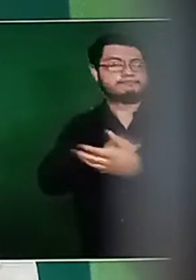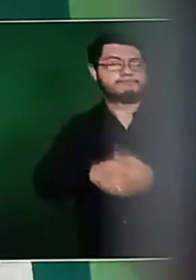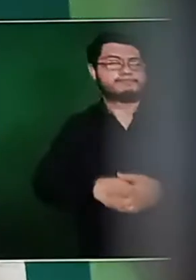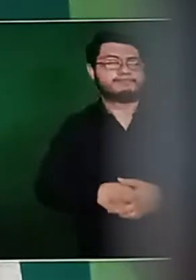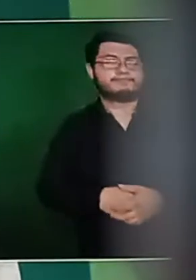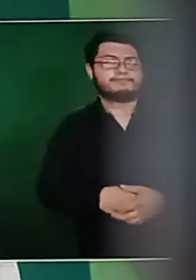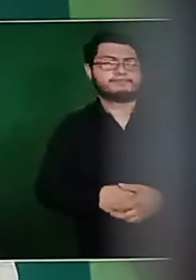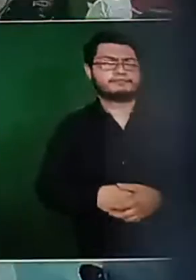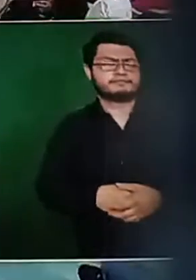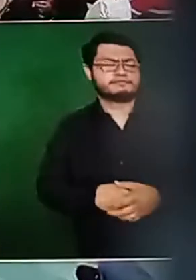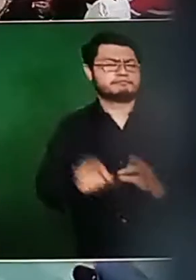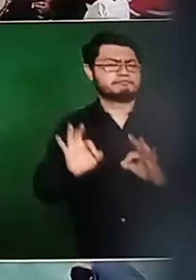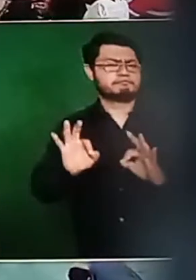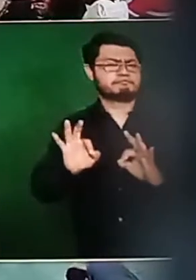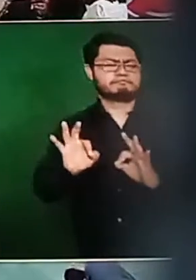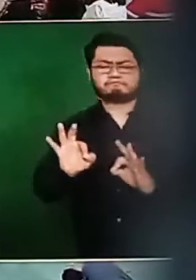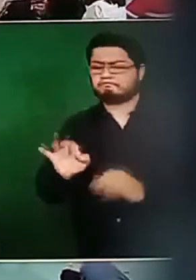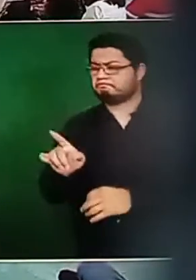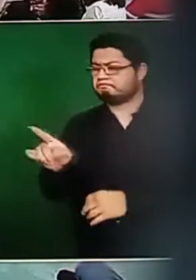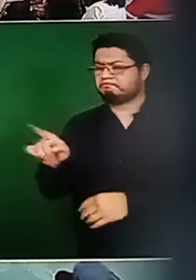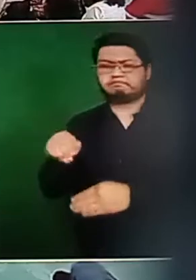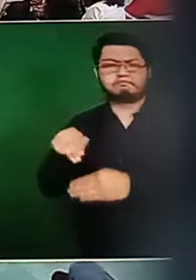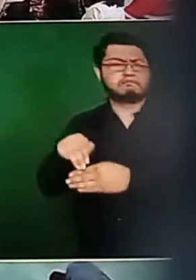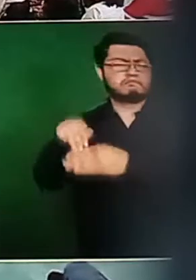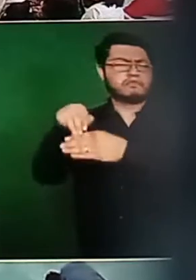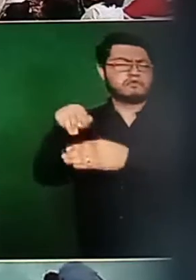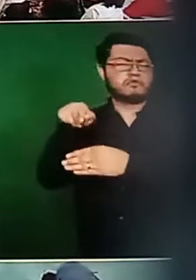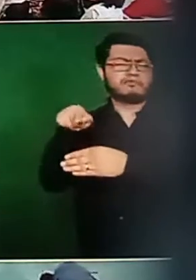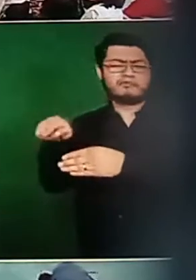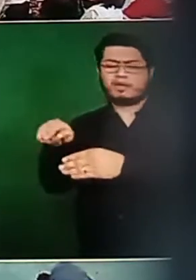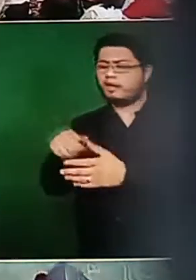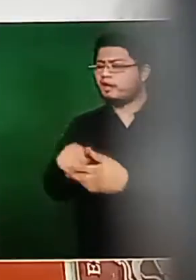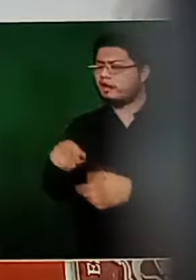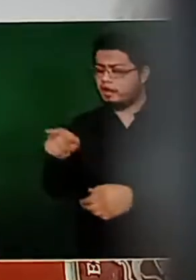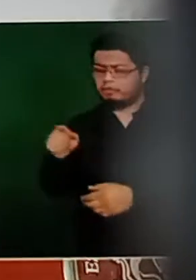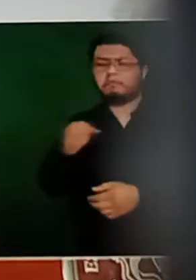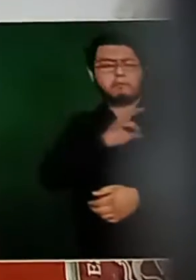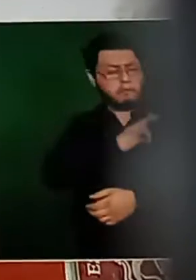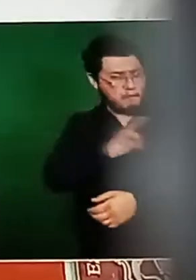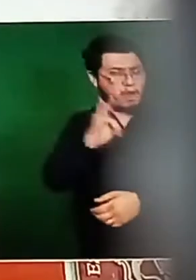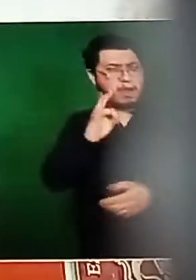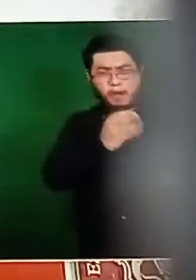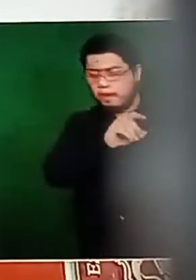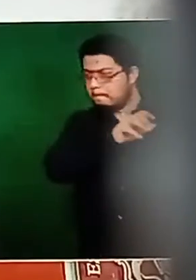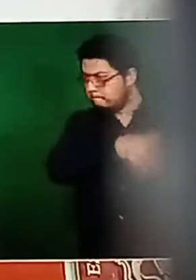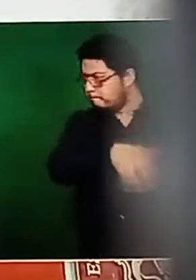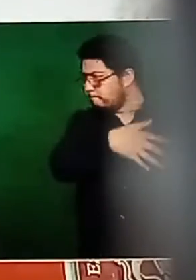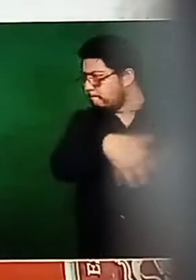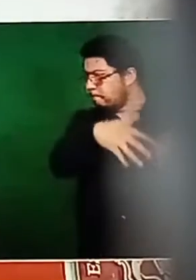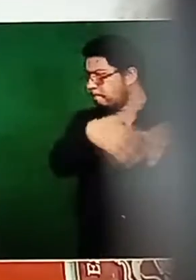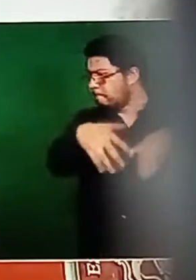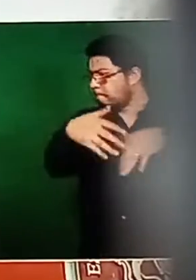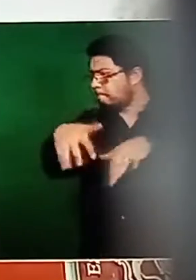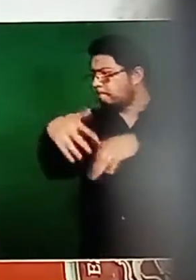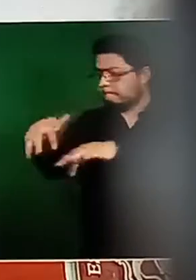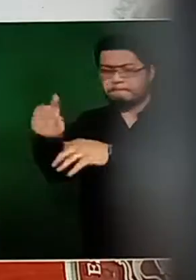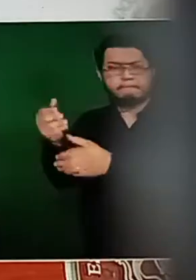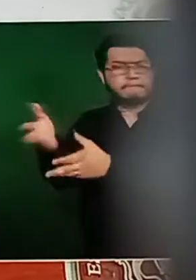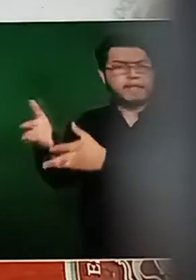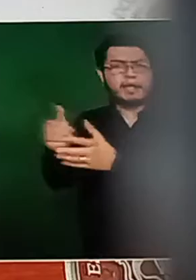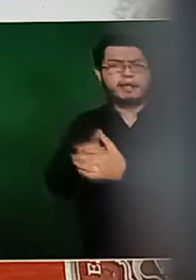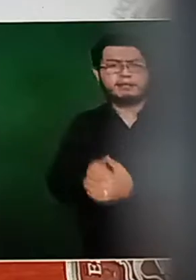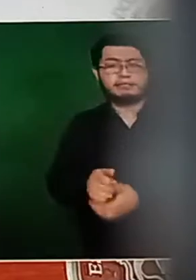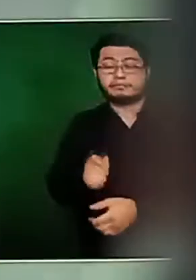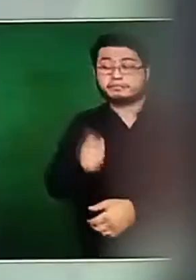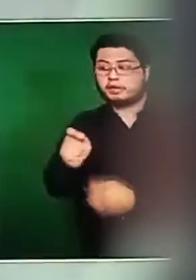ahí está bien la revolución y que puedan manifestarse. No es ninguna novedad